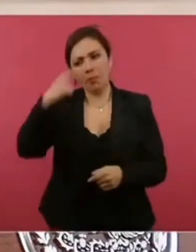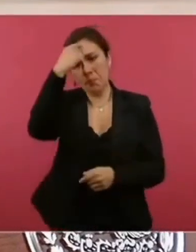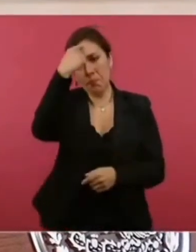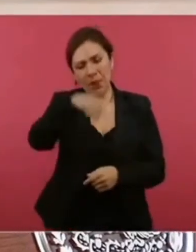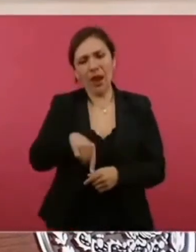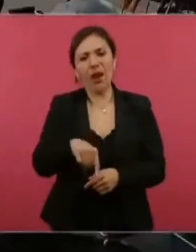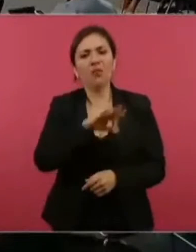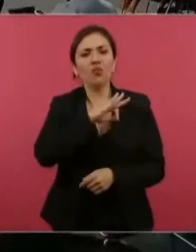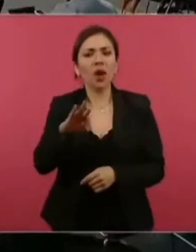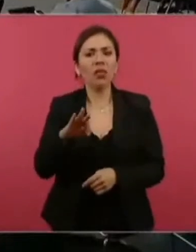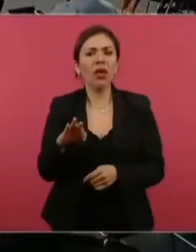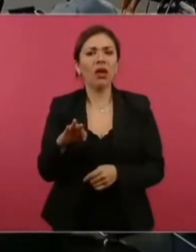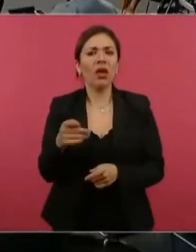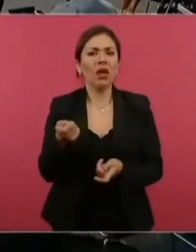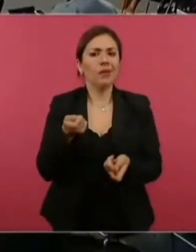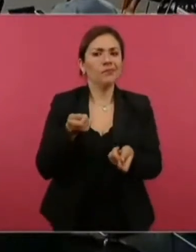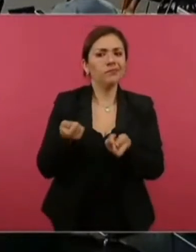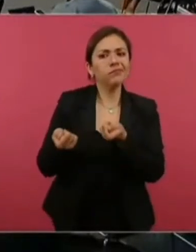para manejar